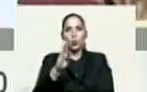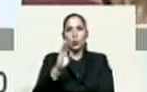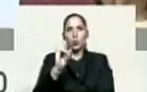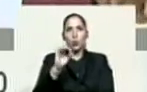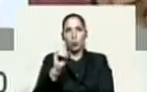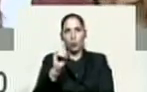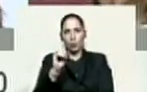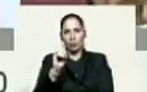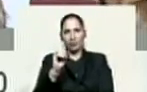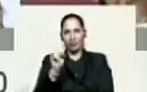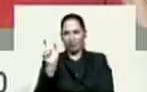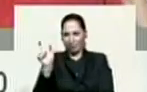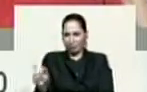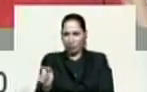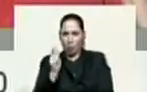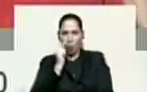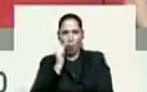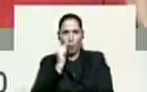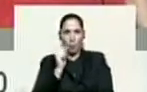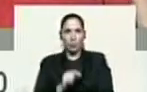Narco Rubio,